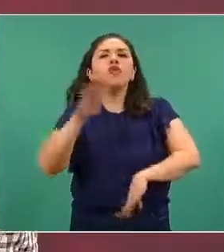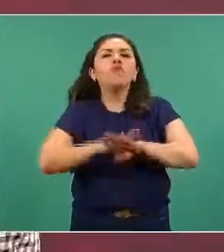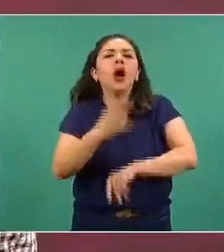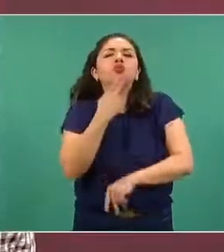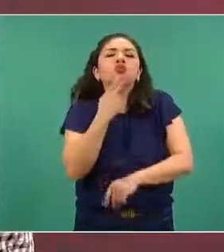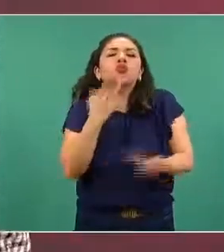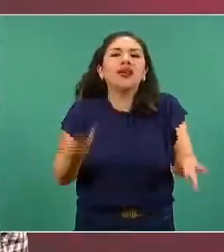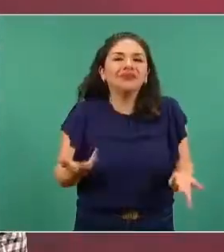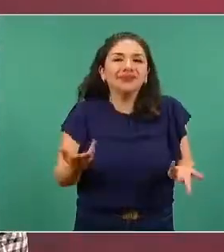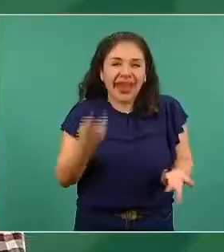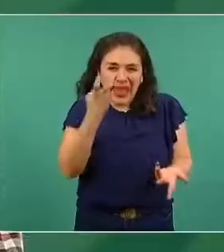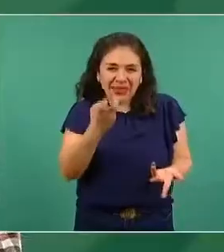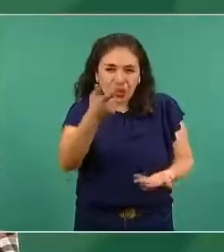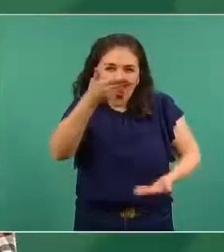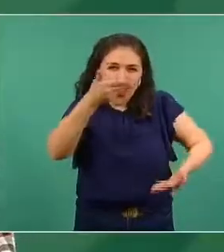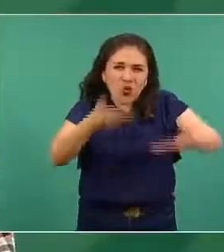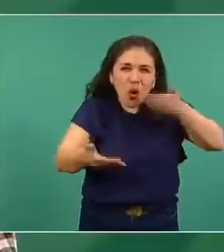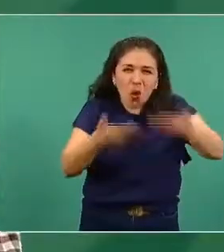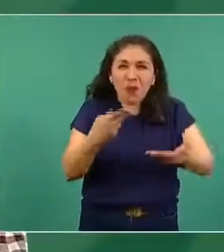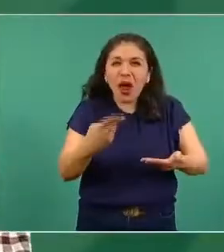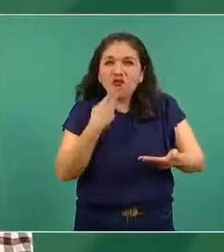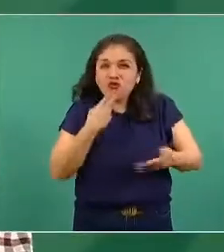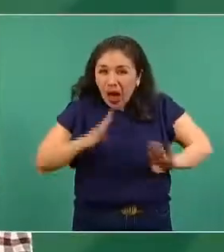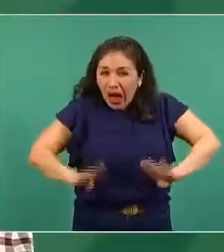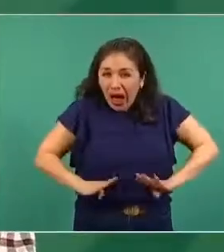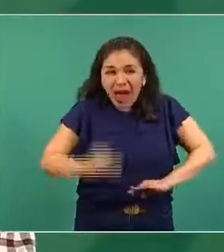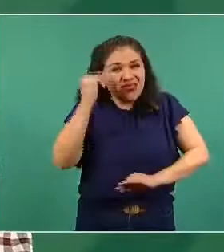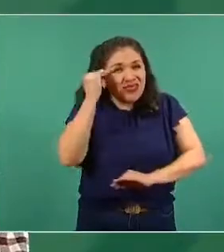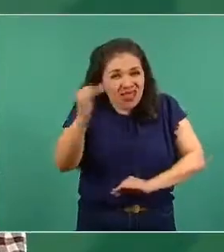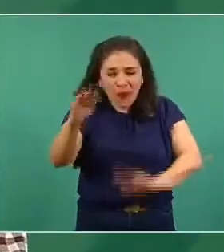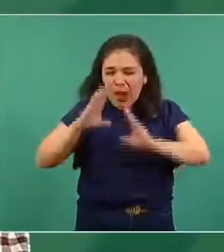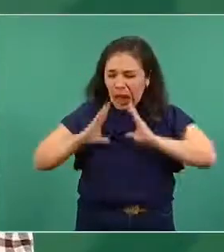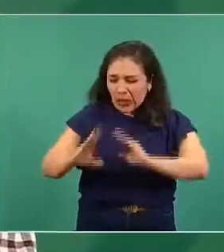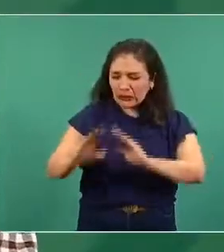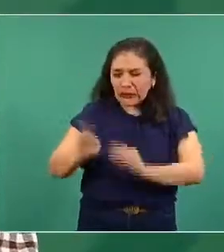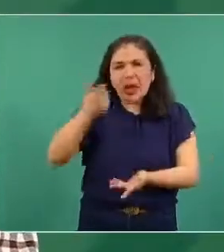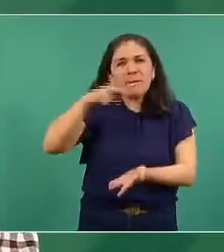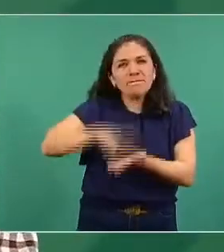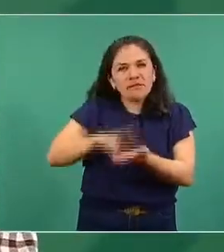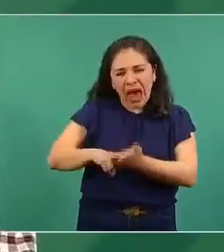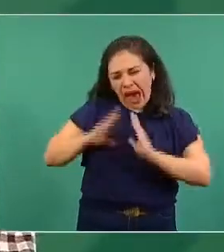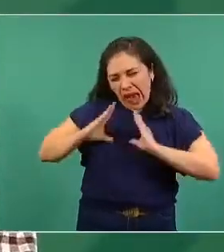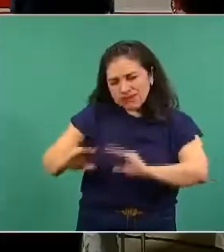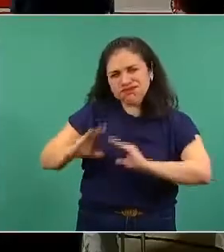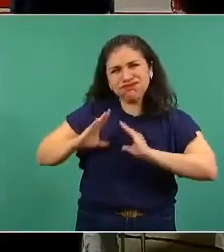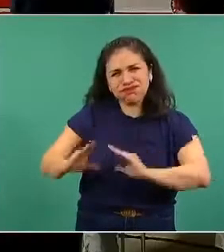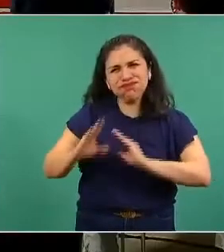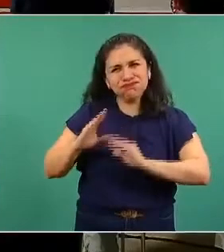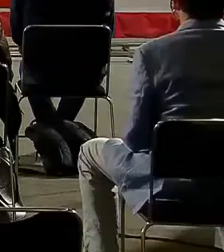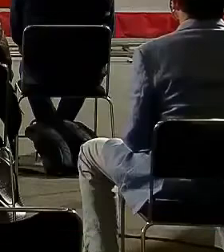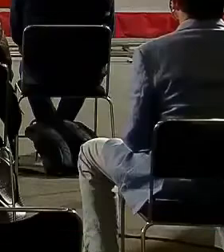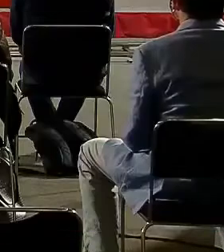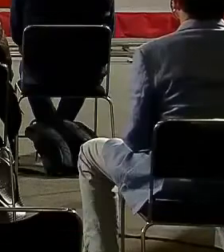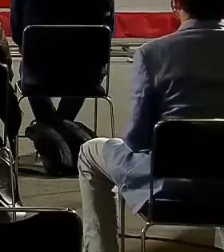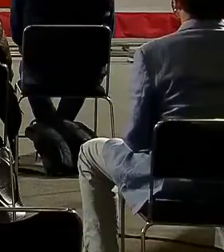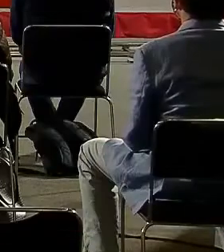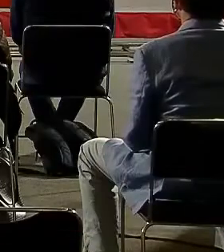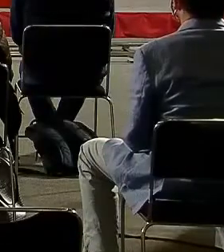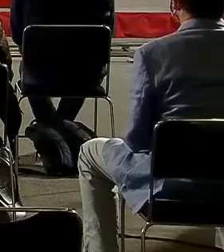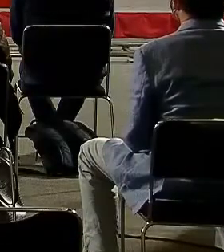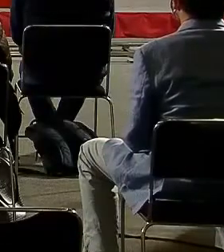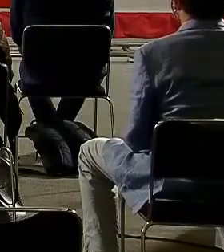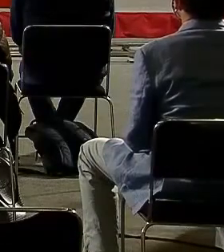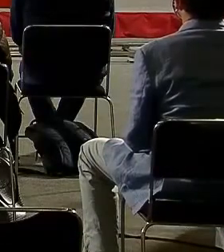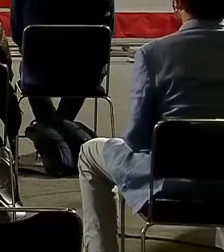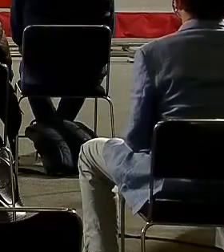en un momento dado, si comparamos la eficiencia en términos de tiempo, en términos de costo, de un diagnóstico convencional